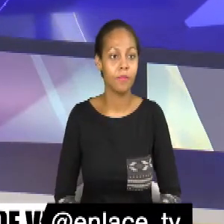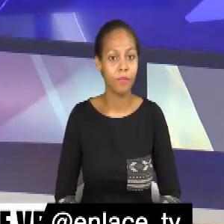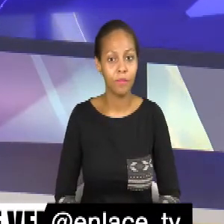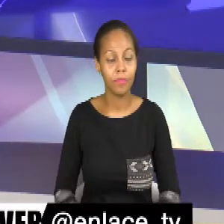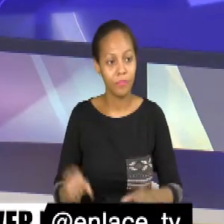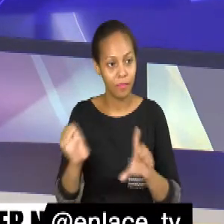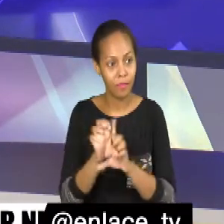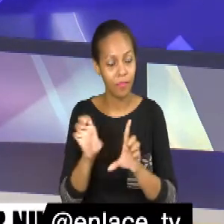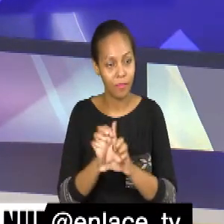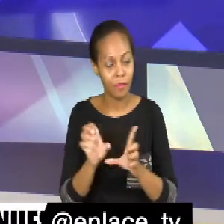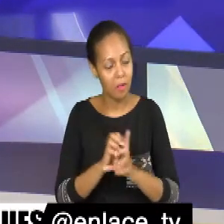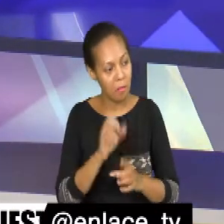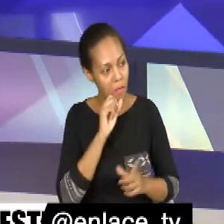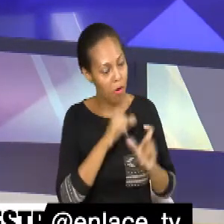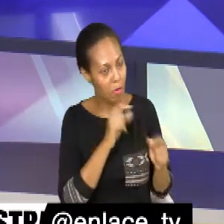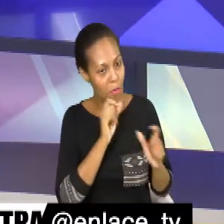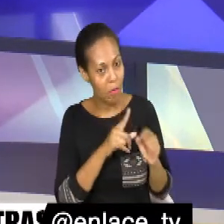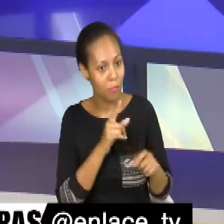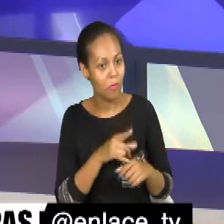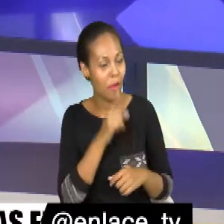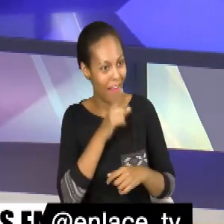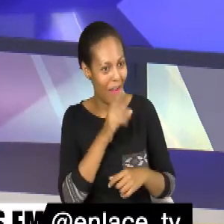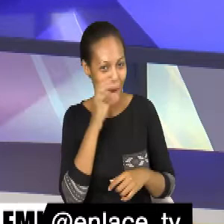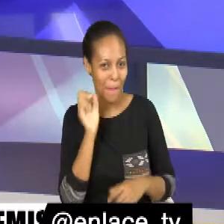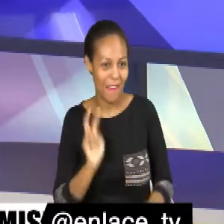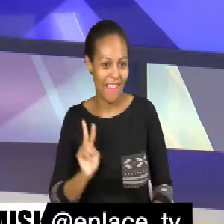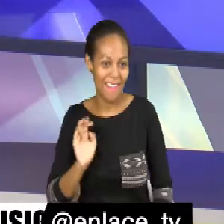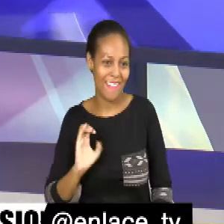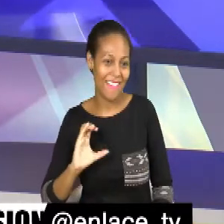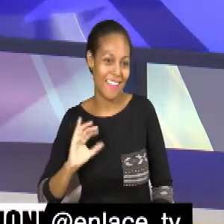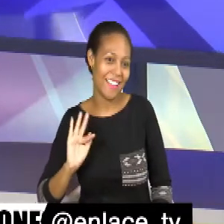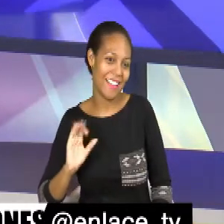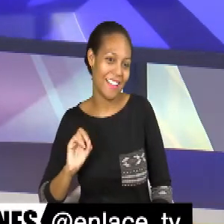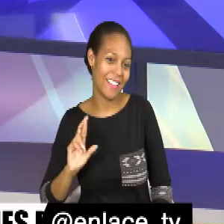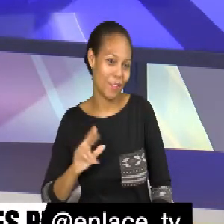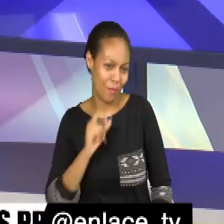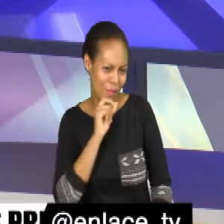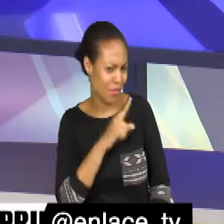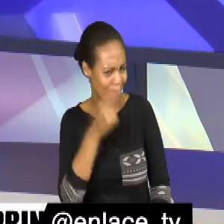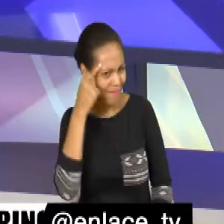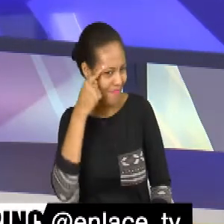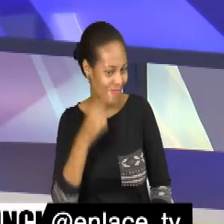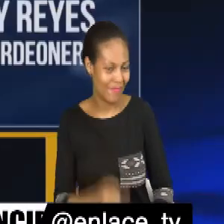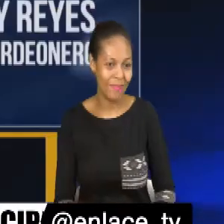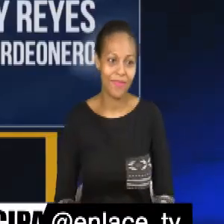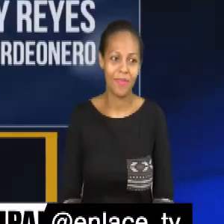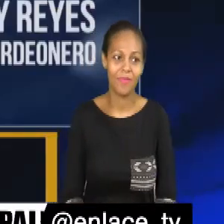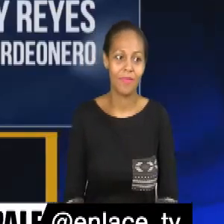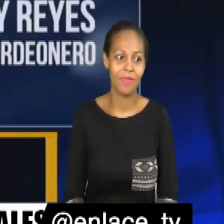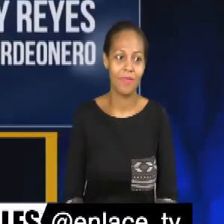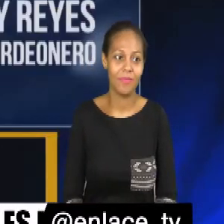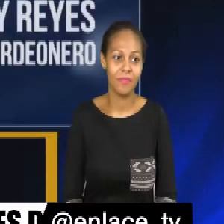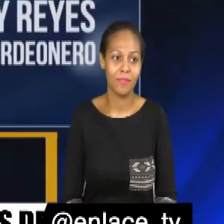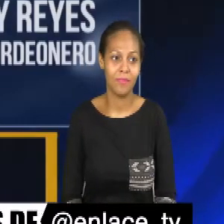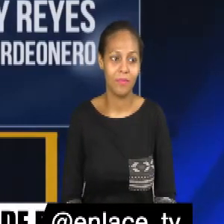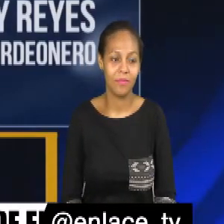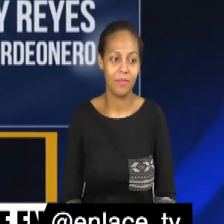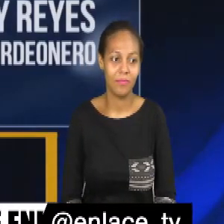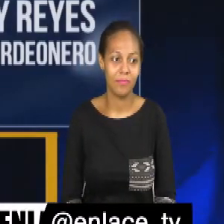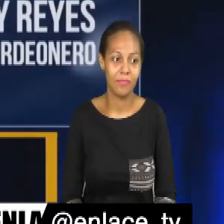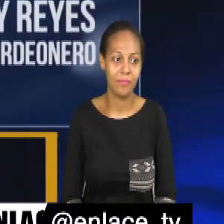decisión del Festival Vallenato del Magdalena Medio de rendirle homenaje por su destacada vida artística. Sí, señor, en